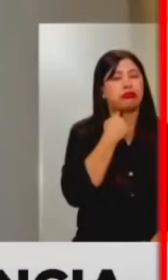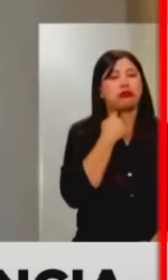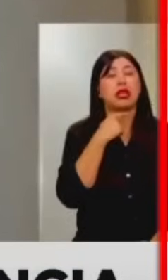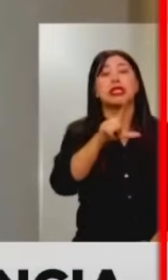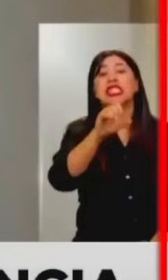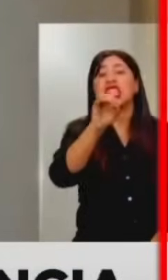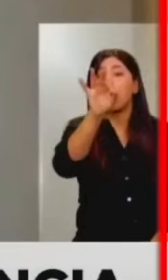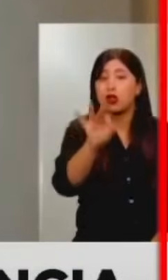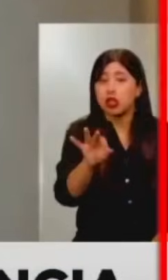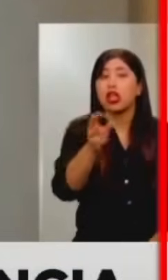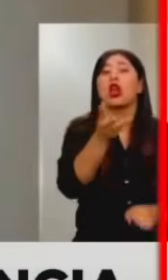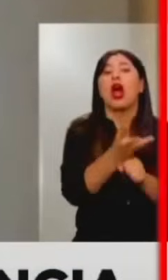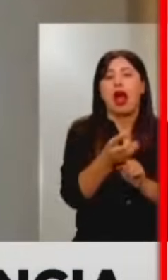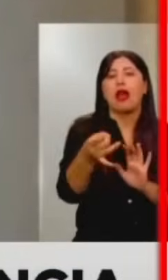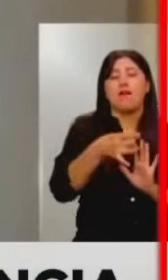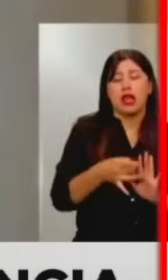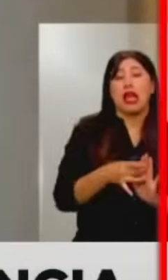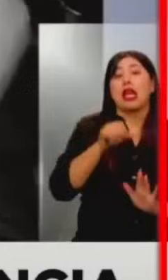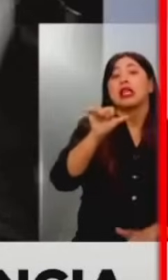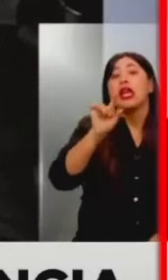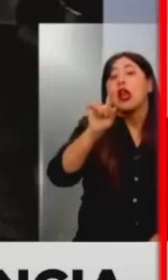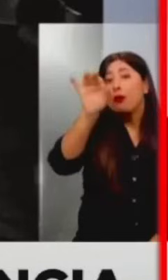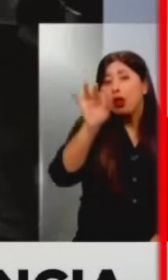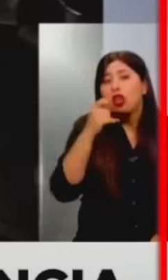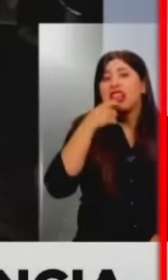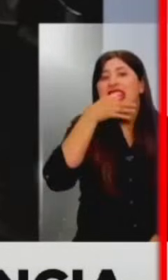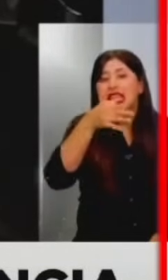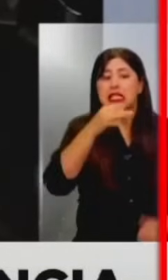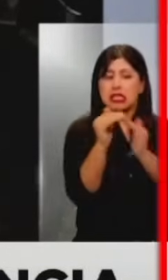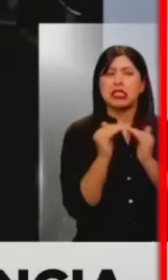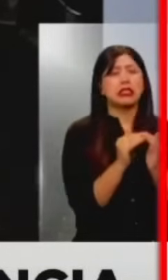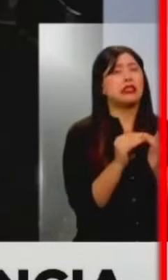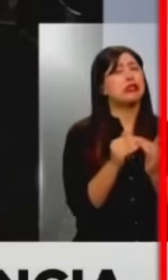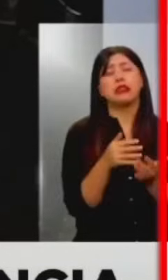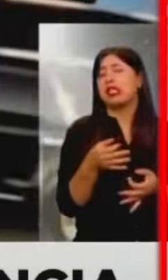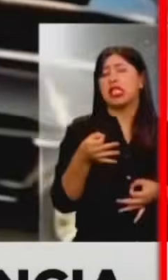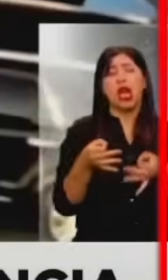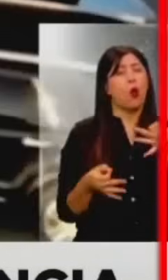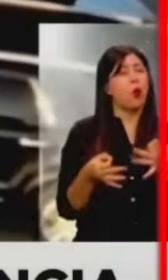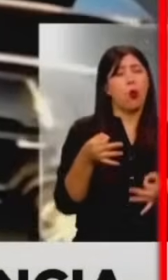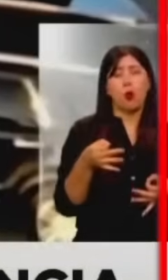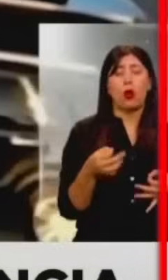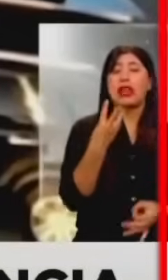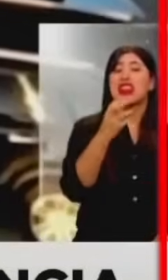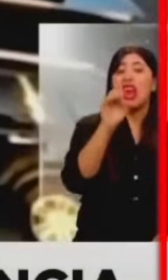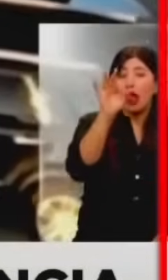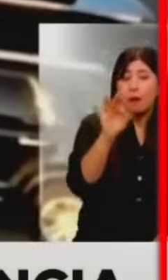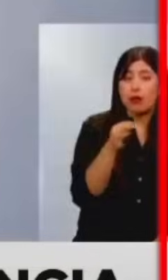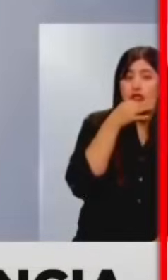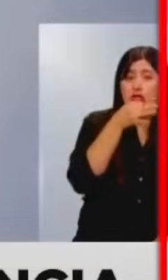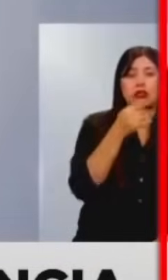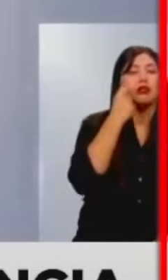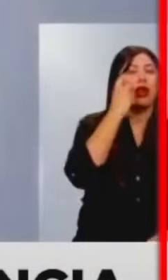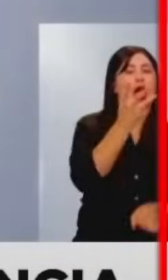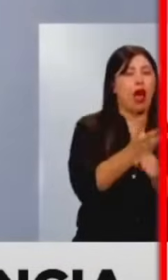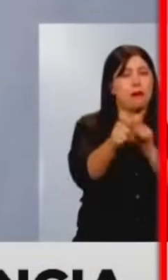víctima de un delito. Un 61% percibe su barrio como inseguro y un 30% observa presencia de bandas de crimen